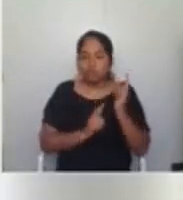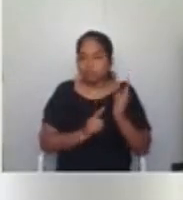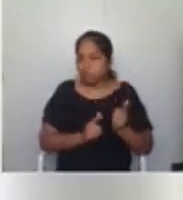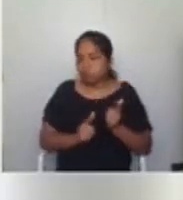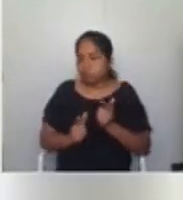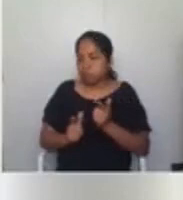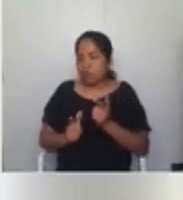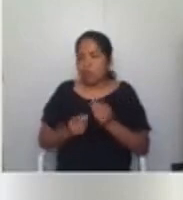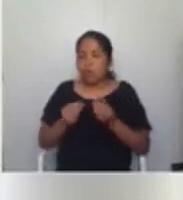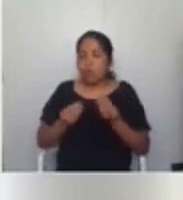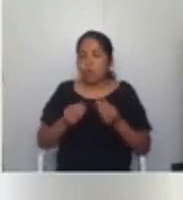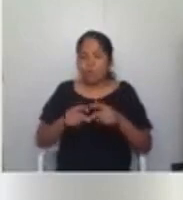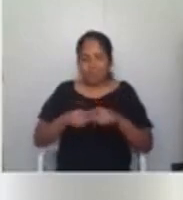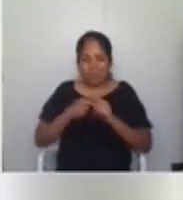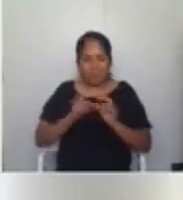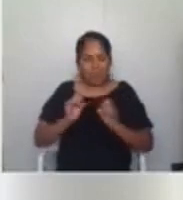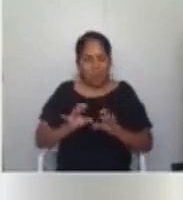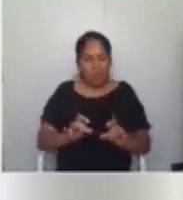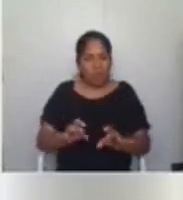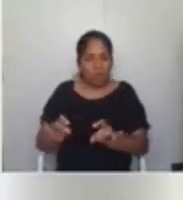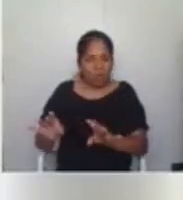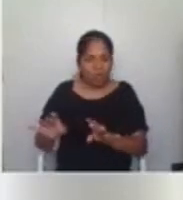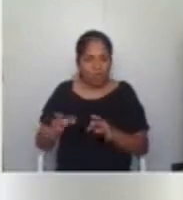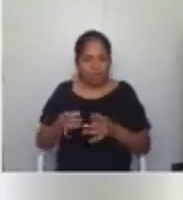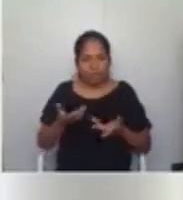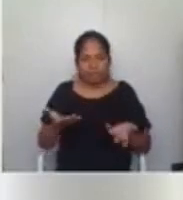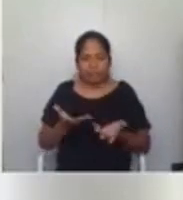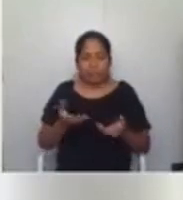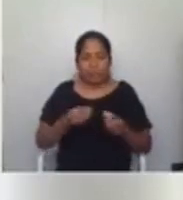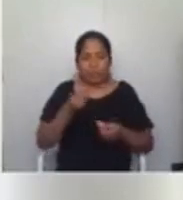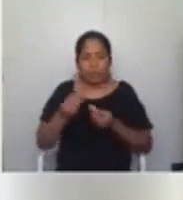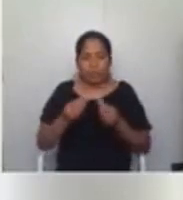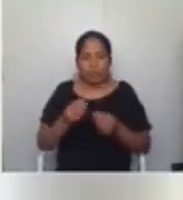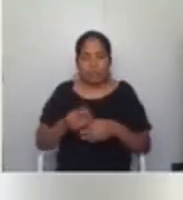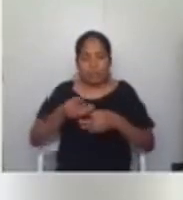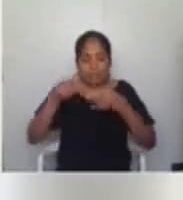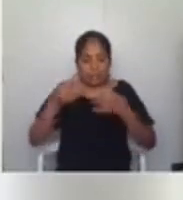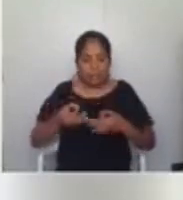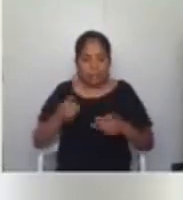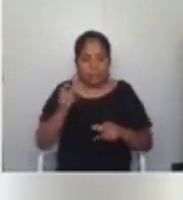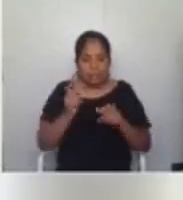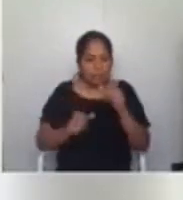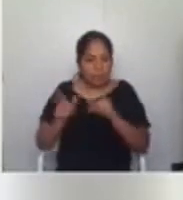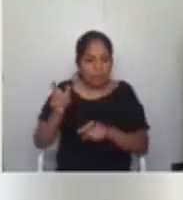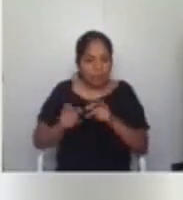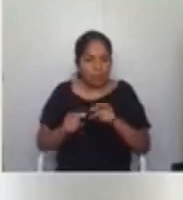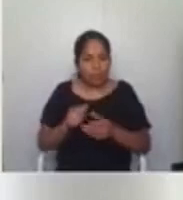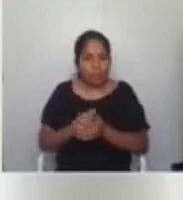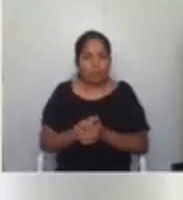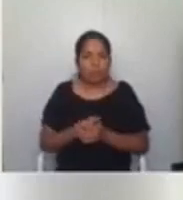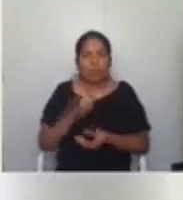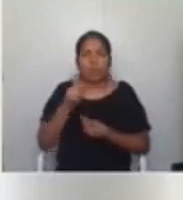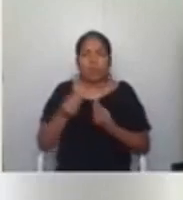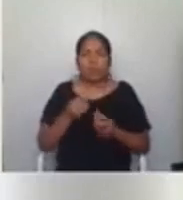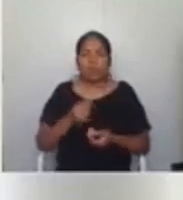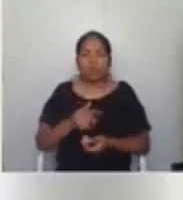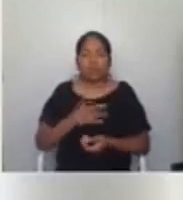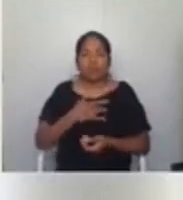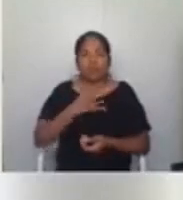odio, y la realidad humana, antropológica, ¿no? De que, ¿qué es lo que mueve al ser humano? Es el